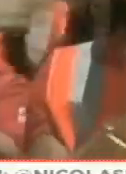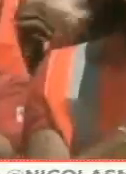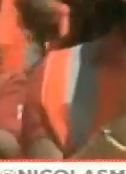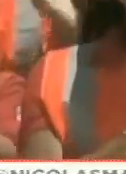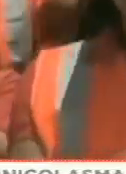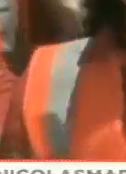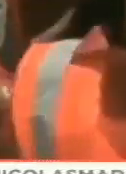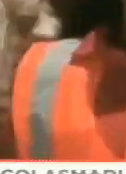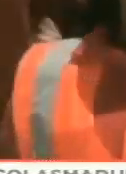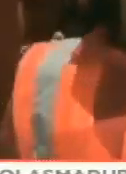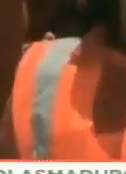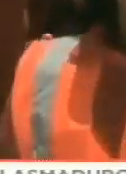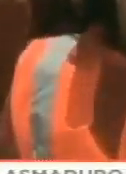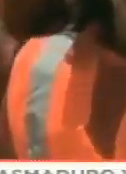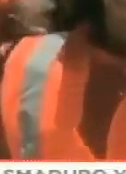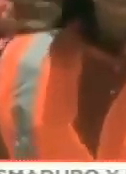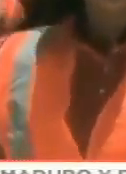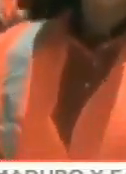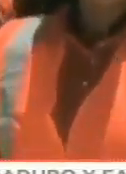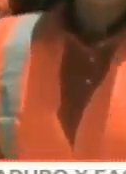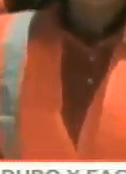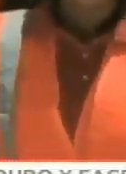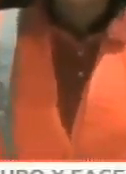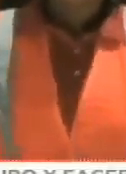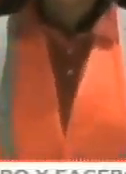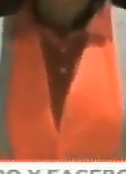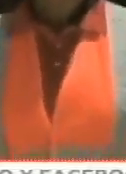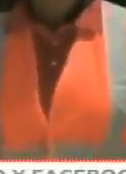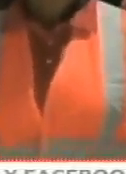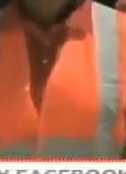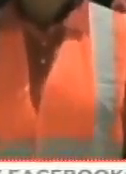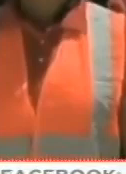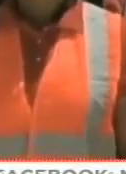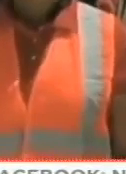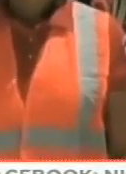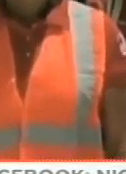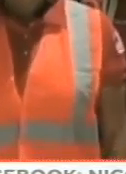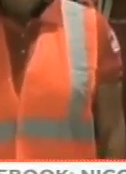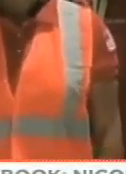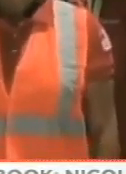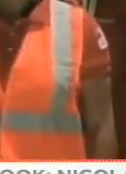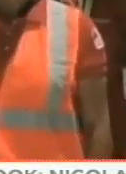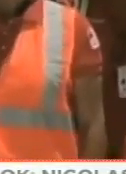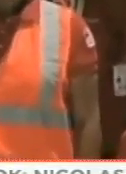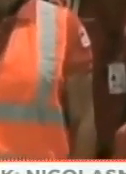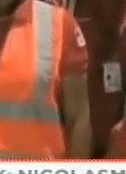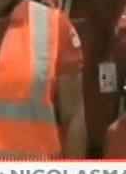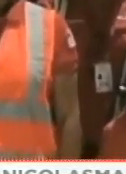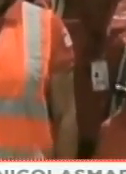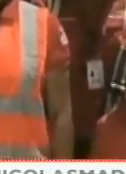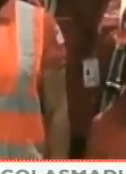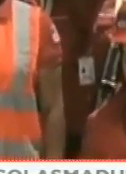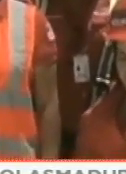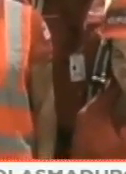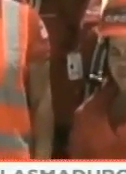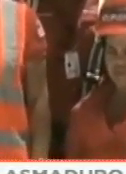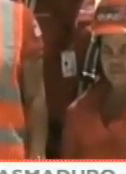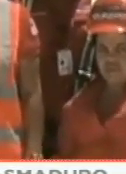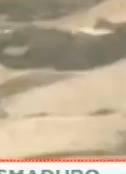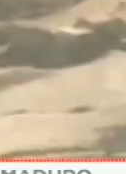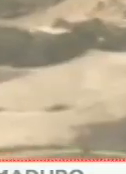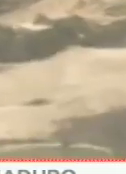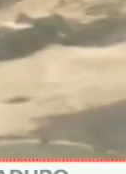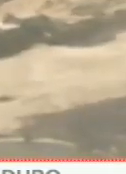¡Leales siempre! ¡Leales nunca! Aquí estamos desde el puerto internacional El Guamache, en el municipio